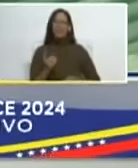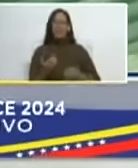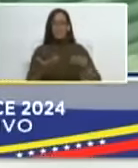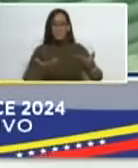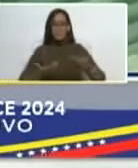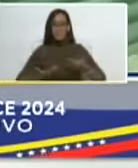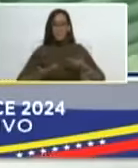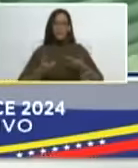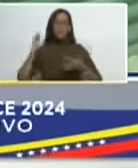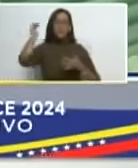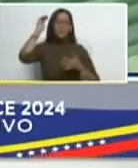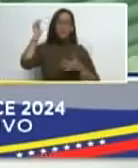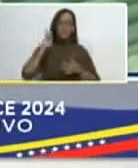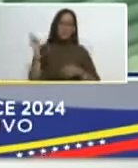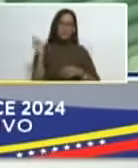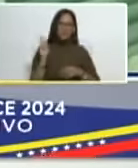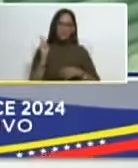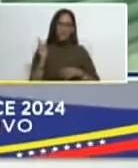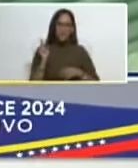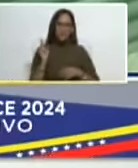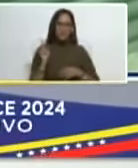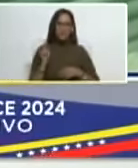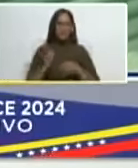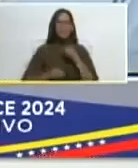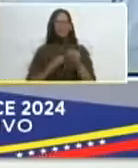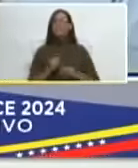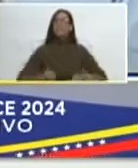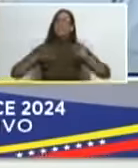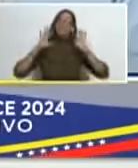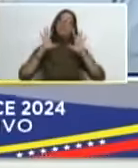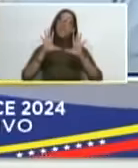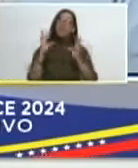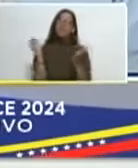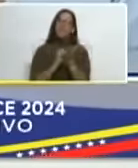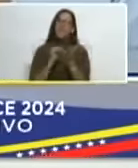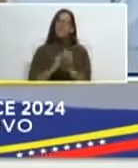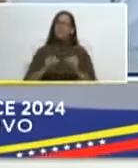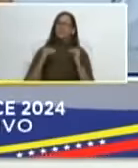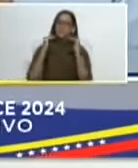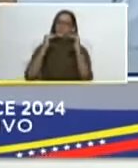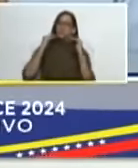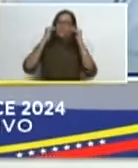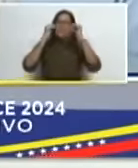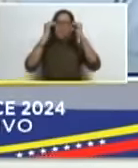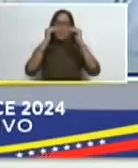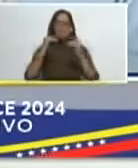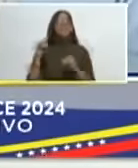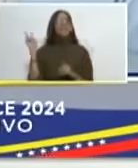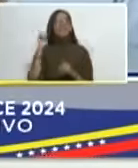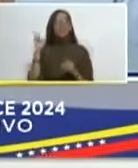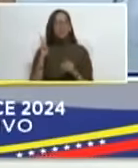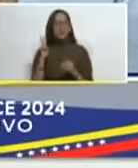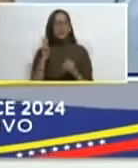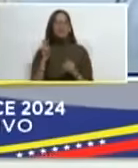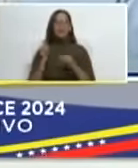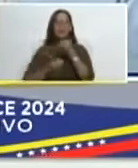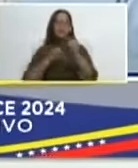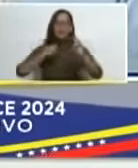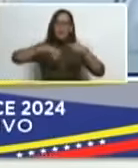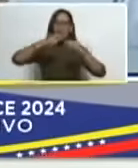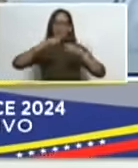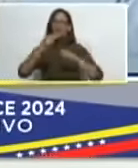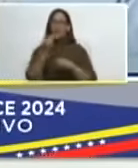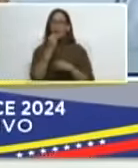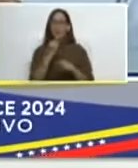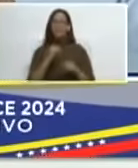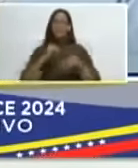el porvenir de Venezuela, será 10 veces superior y Venezuela se convertirá en un gran exportador de alimentos de América